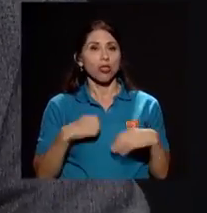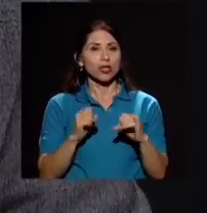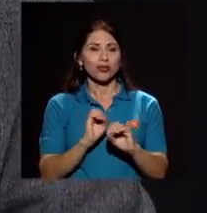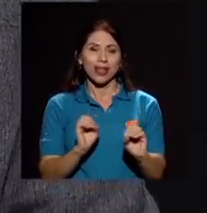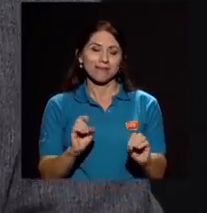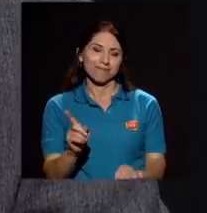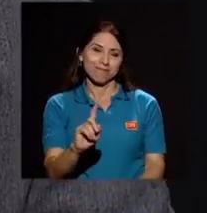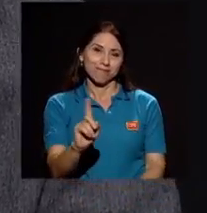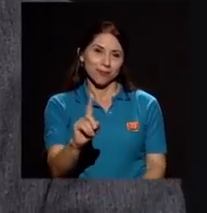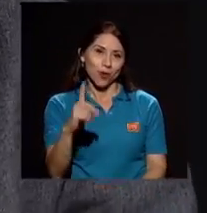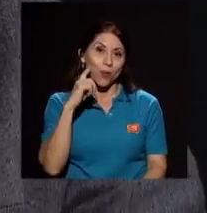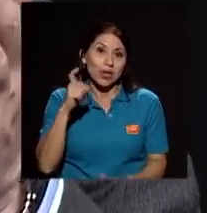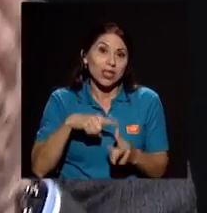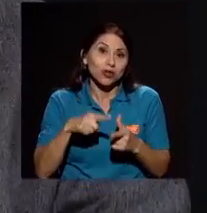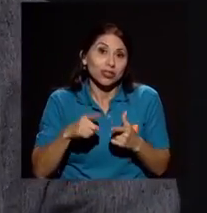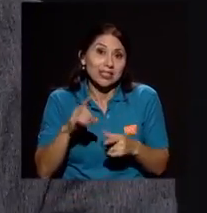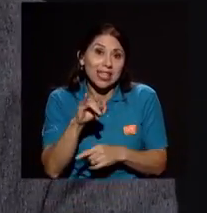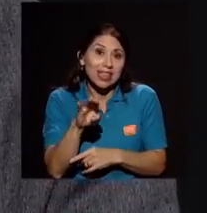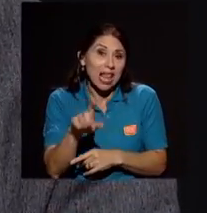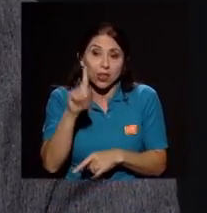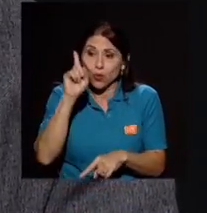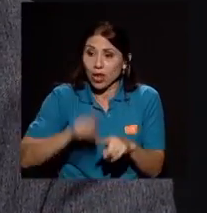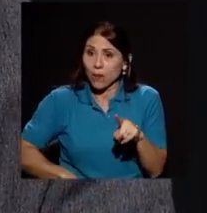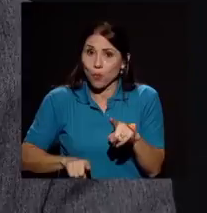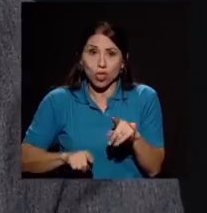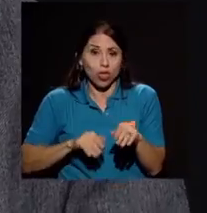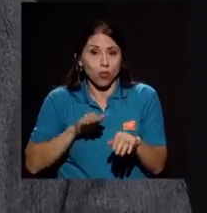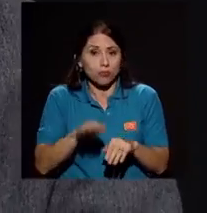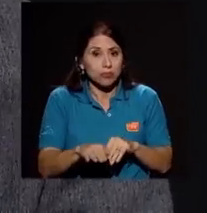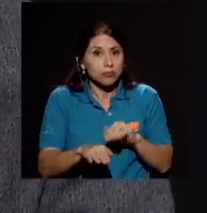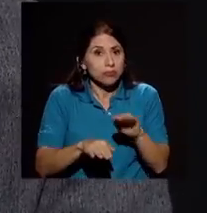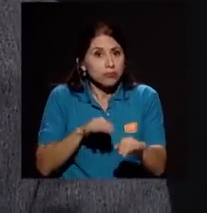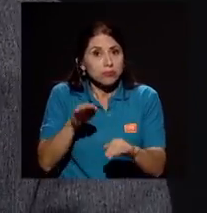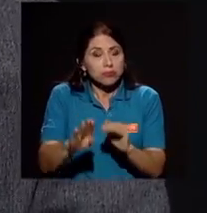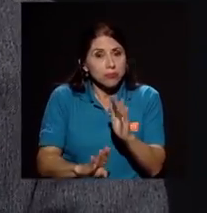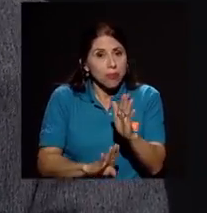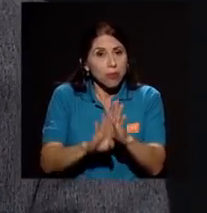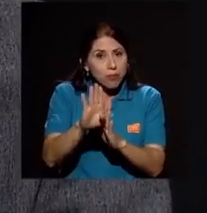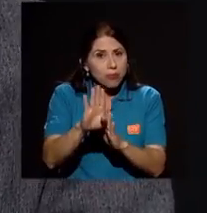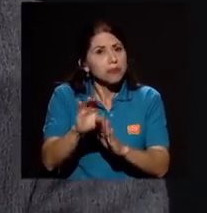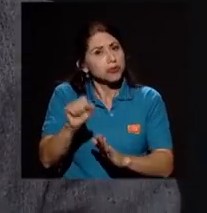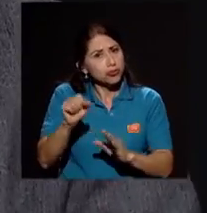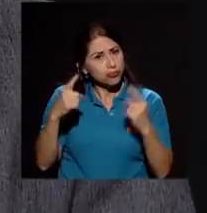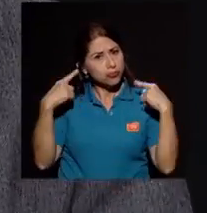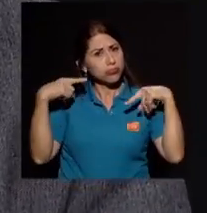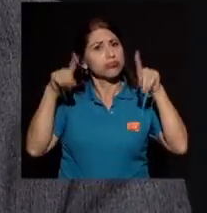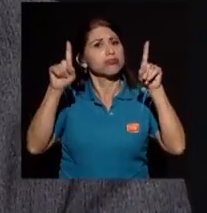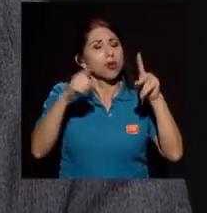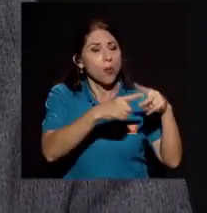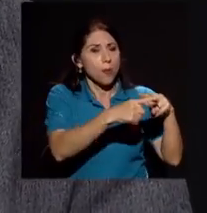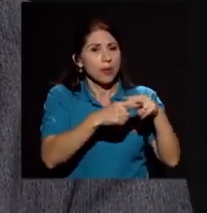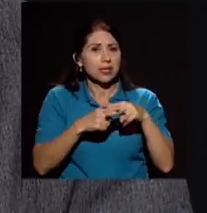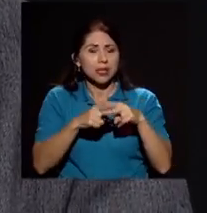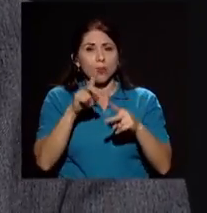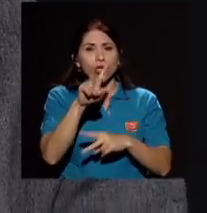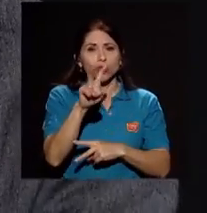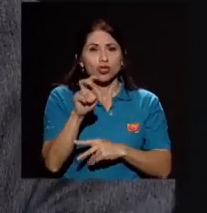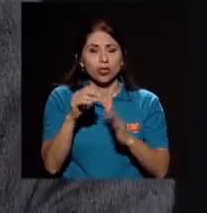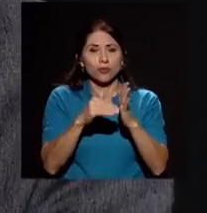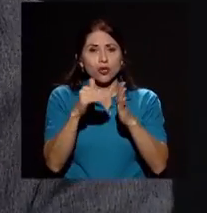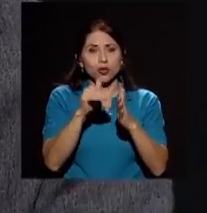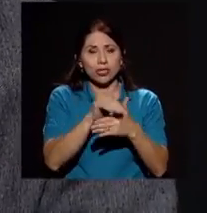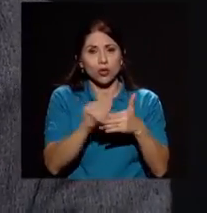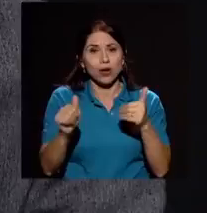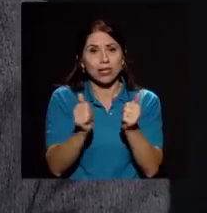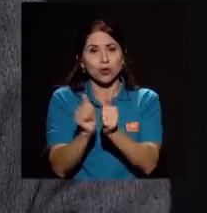interno hubiera podido dar el paso el país ha dado pasos el país logró un restamos 200 millones de dólares con el banco mundial para